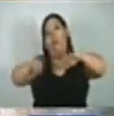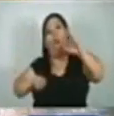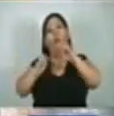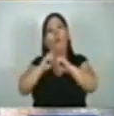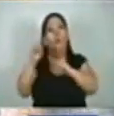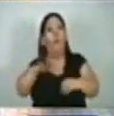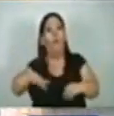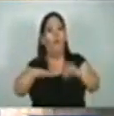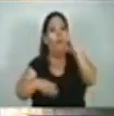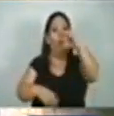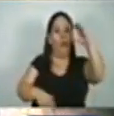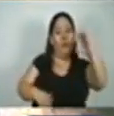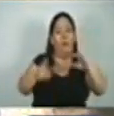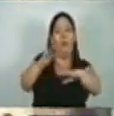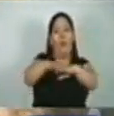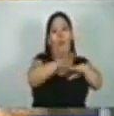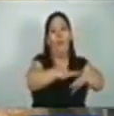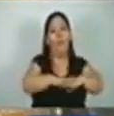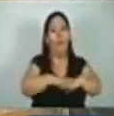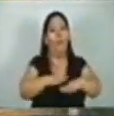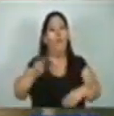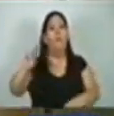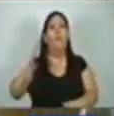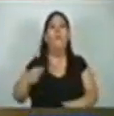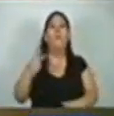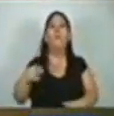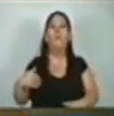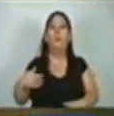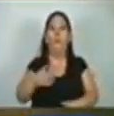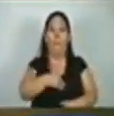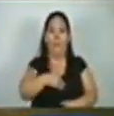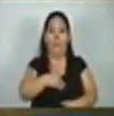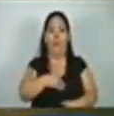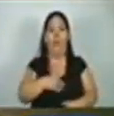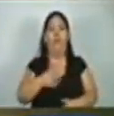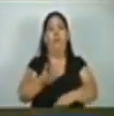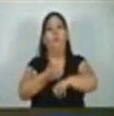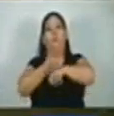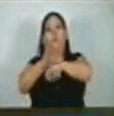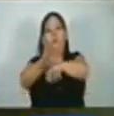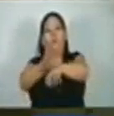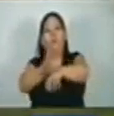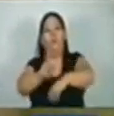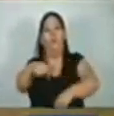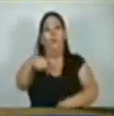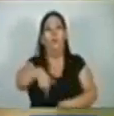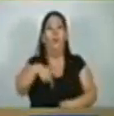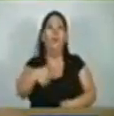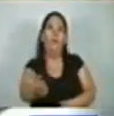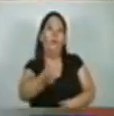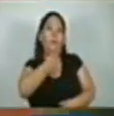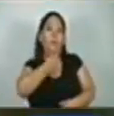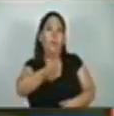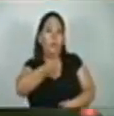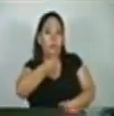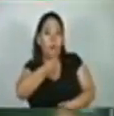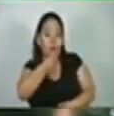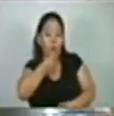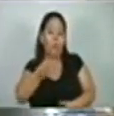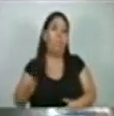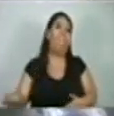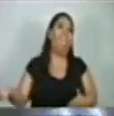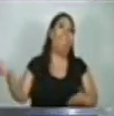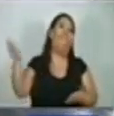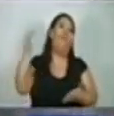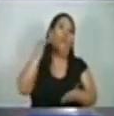según ha reportado el Viceministerio de Transporte. Esta es una información en desarrollo, nuevamente